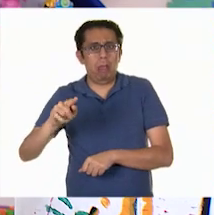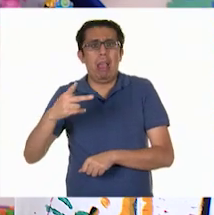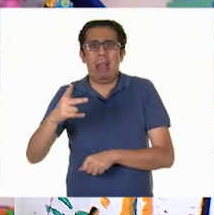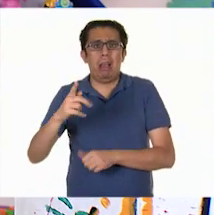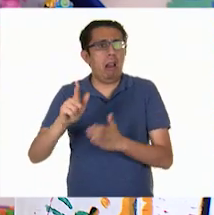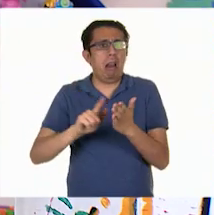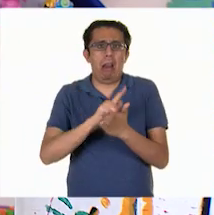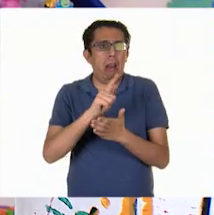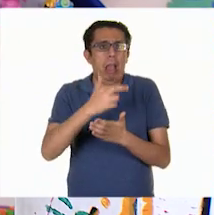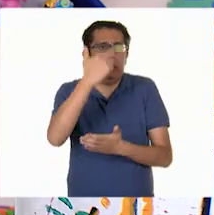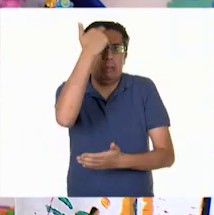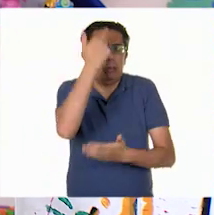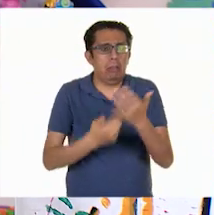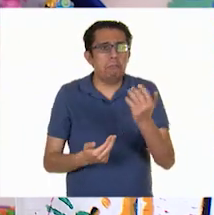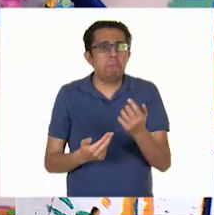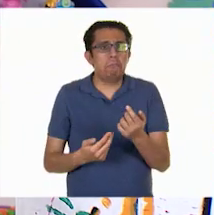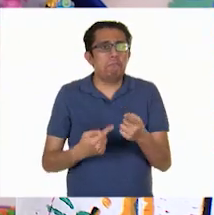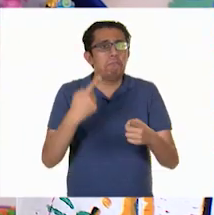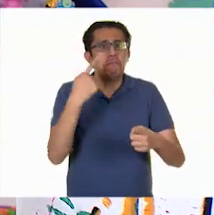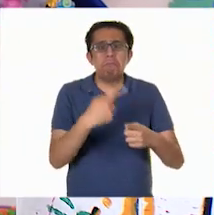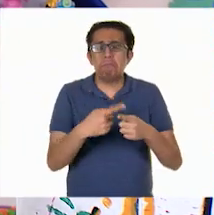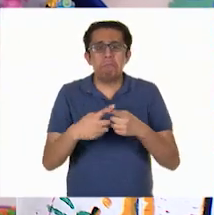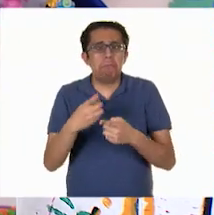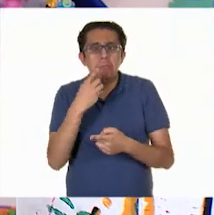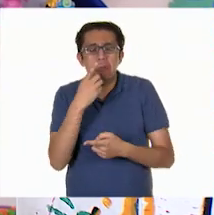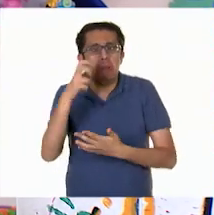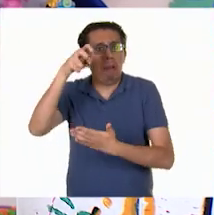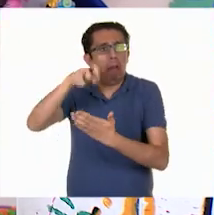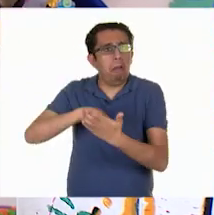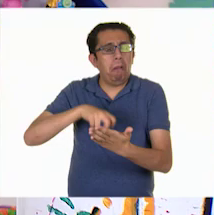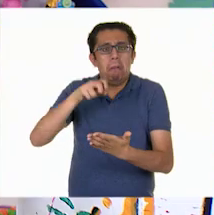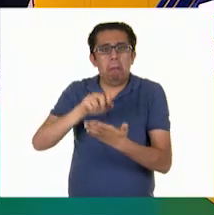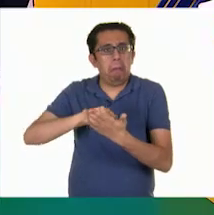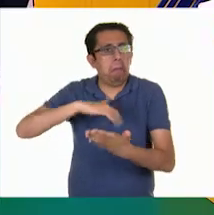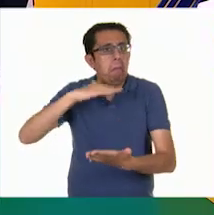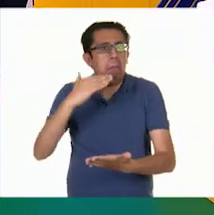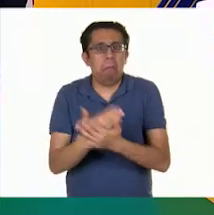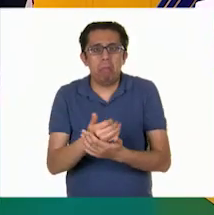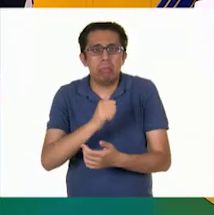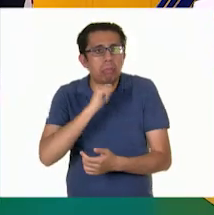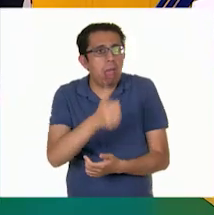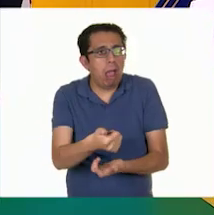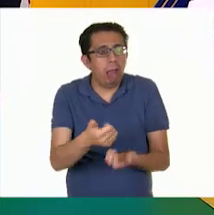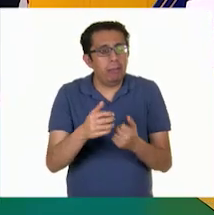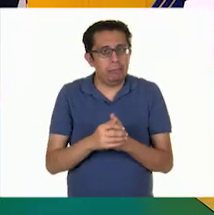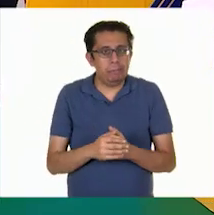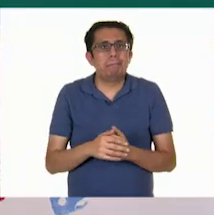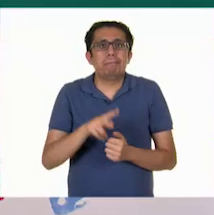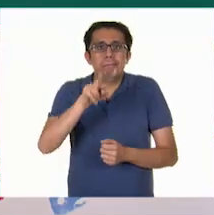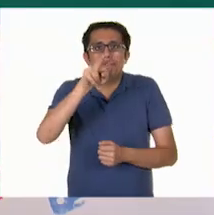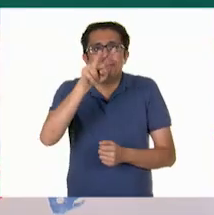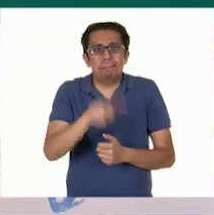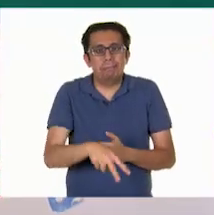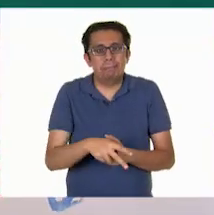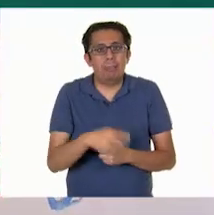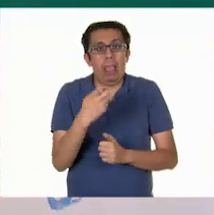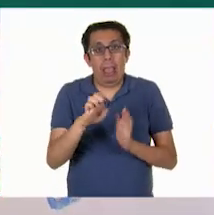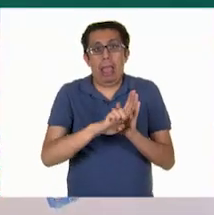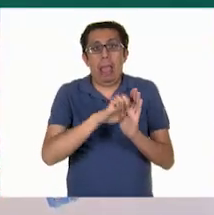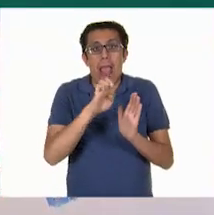ley y no hay nadie que les diga que no lo hagan o que les pongan una infracción. Uh-huh. Así es, este es un gran